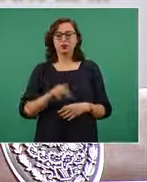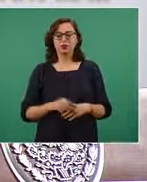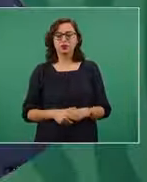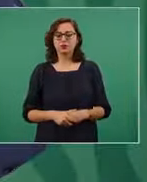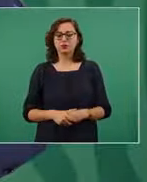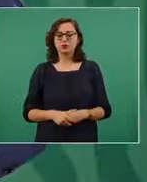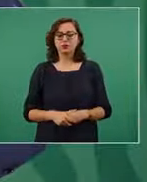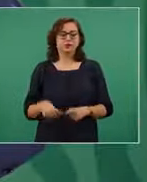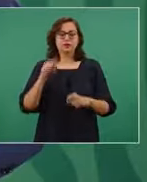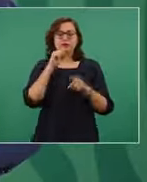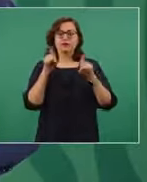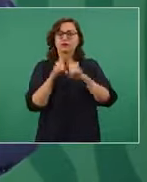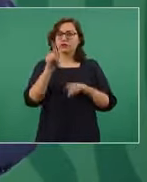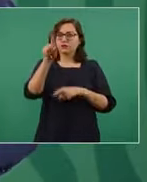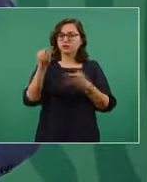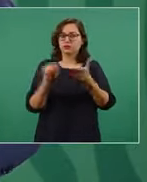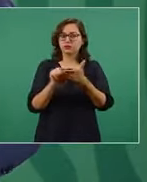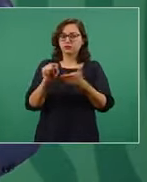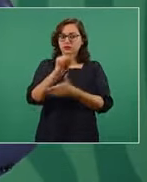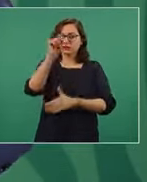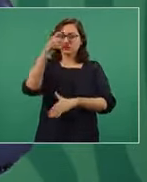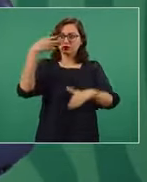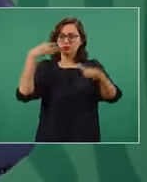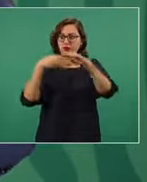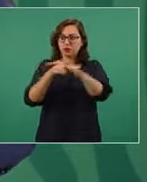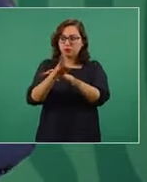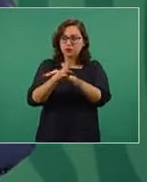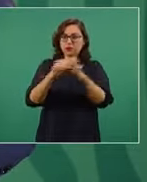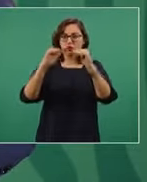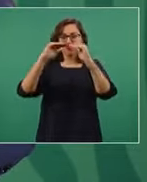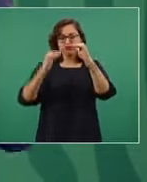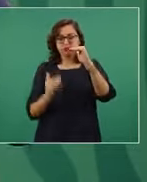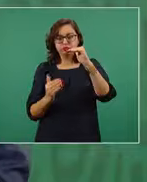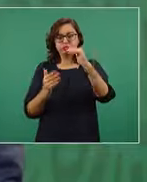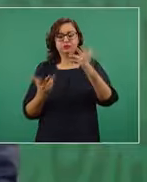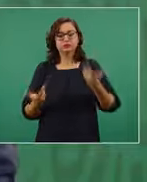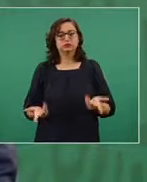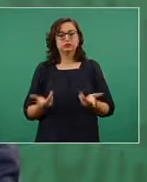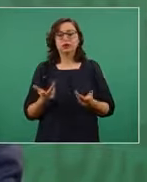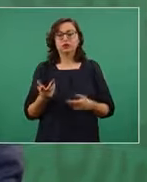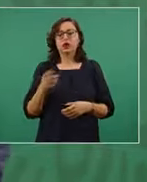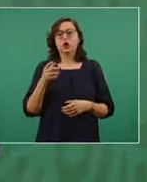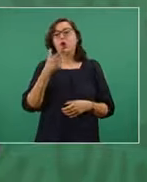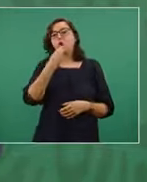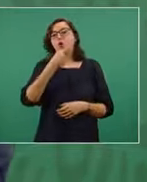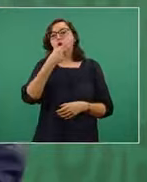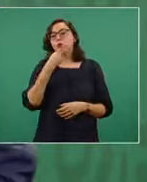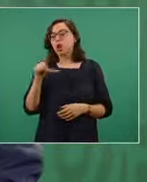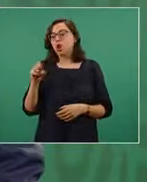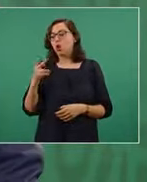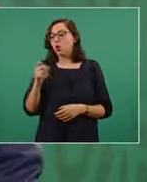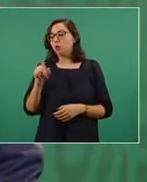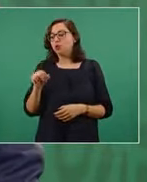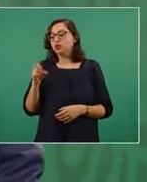conversación de López Dóriga con Aguilar Camín, también culpándome.